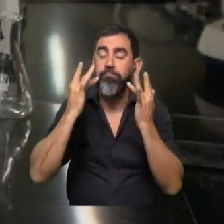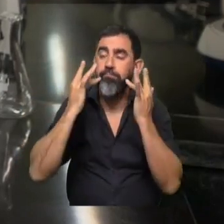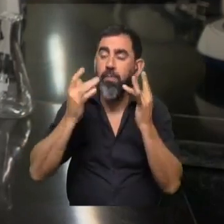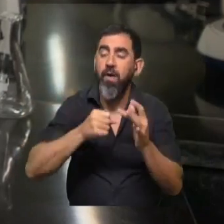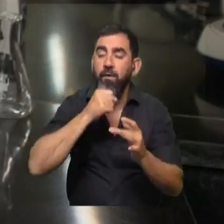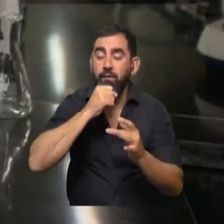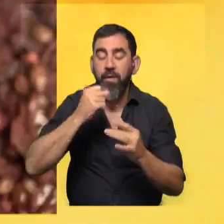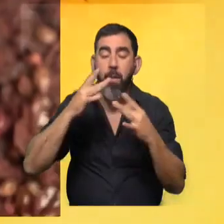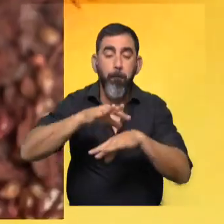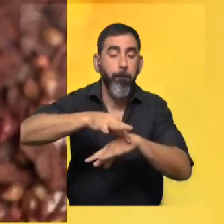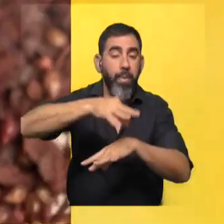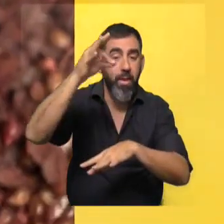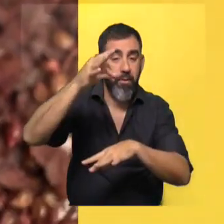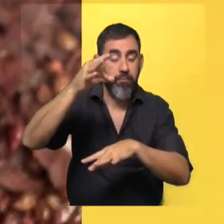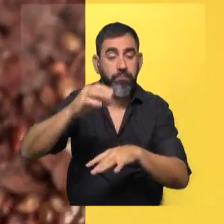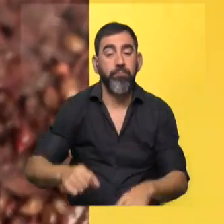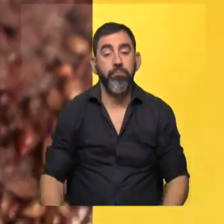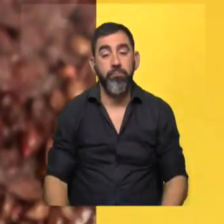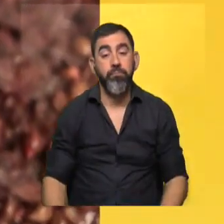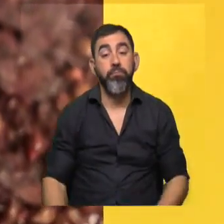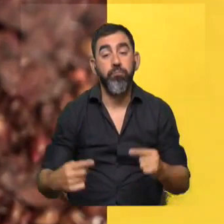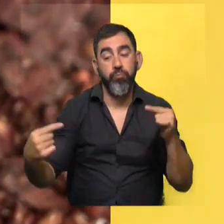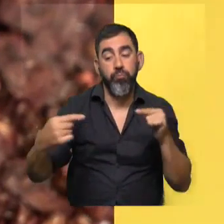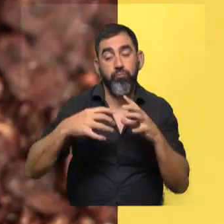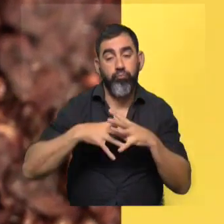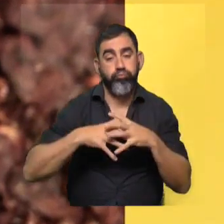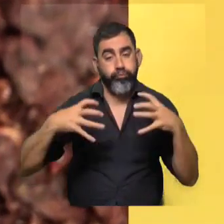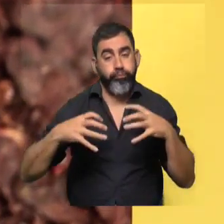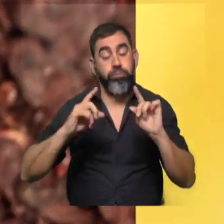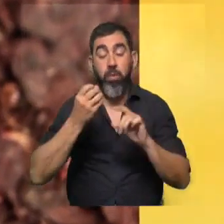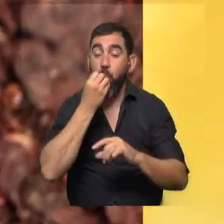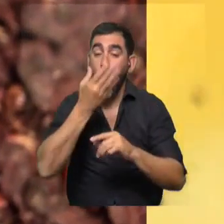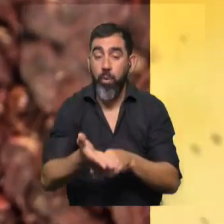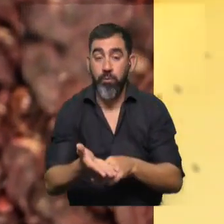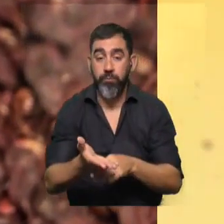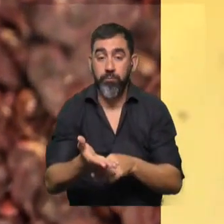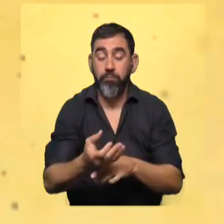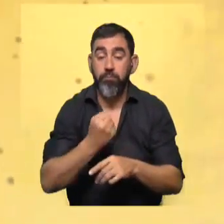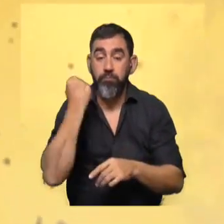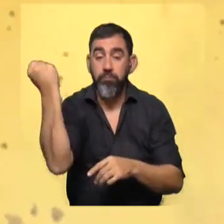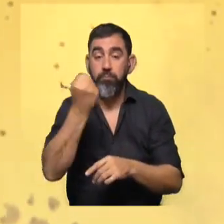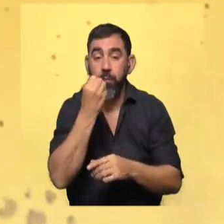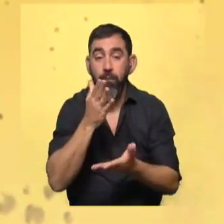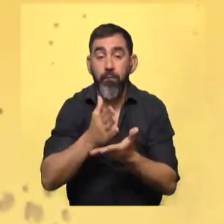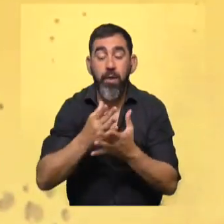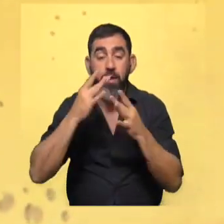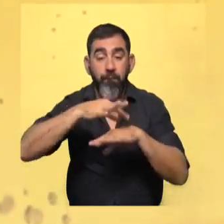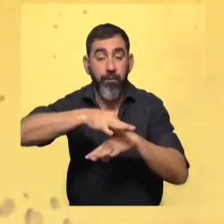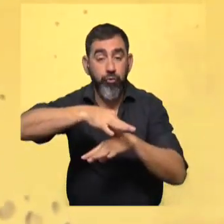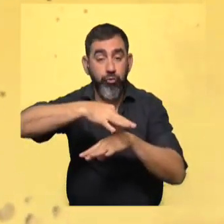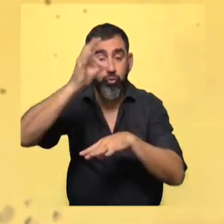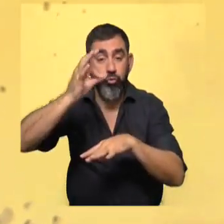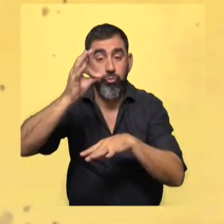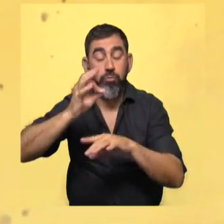en otras palabras. Por otro lado, también son antiinflamatorios, que bueno, es una propiedad que es muy beneficiosa para la piel, y